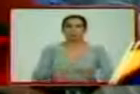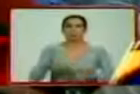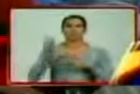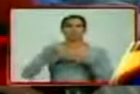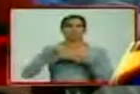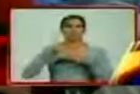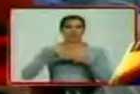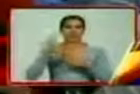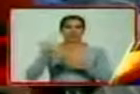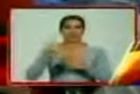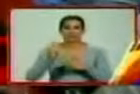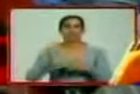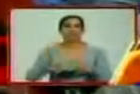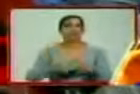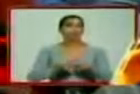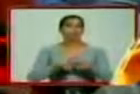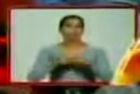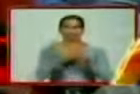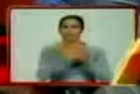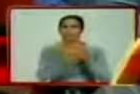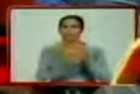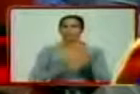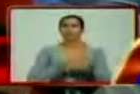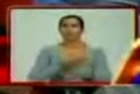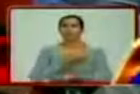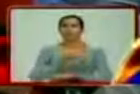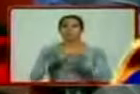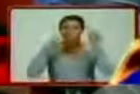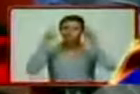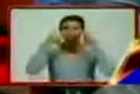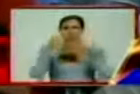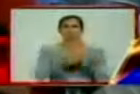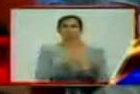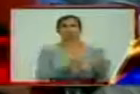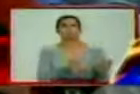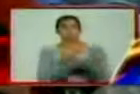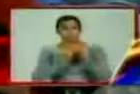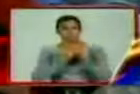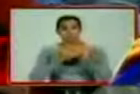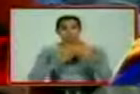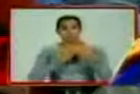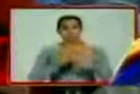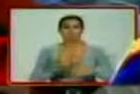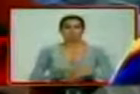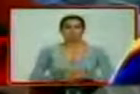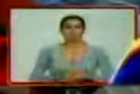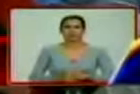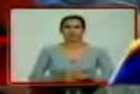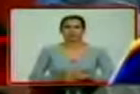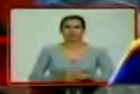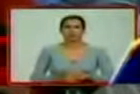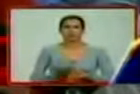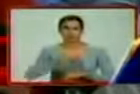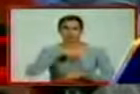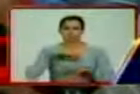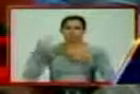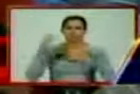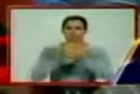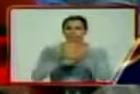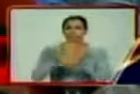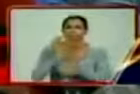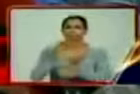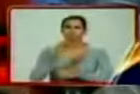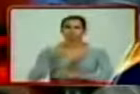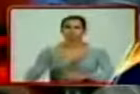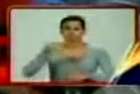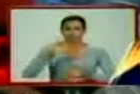las instrucciones que nos ha dejado el presidente Chávez. Nosotros vamos a lograr, por lo menos